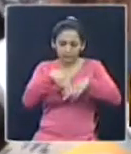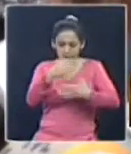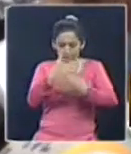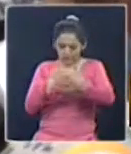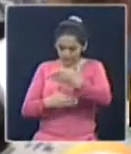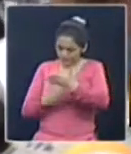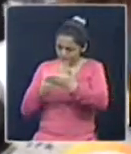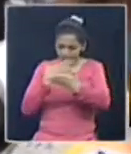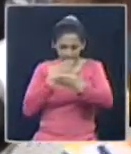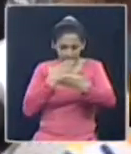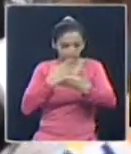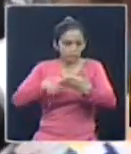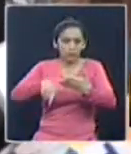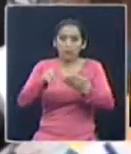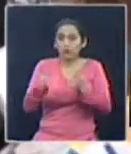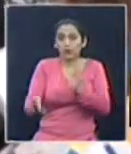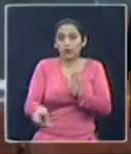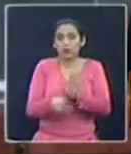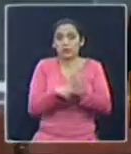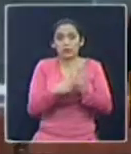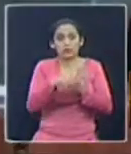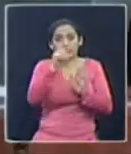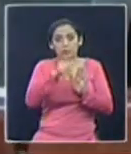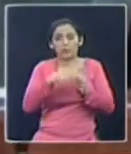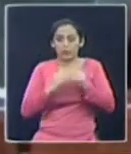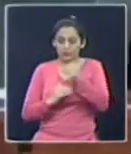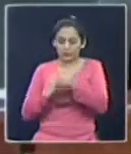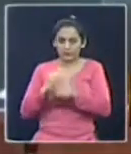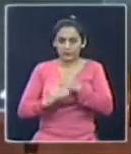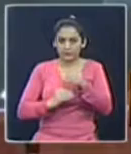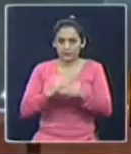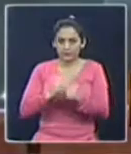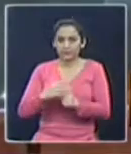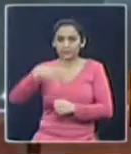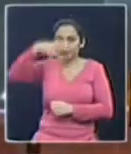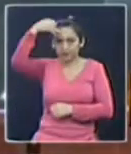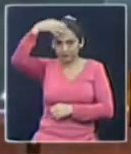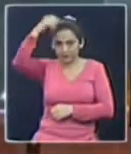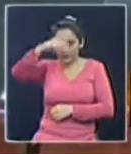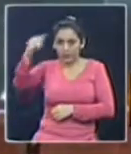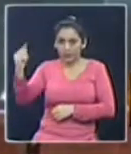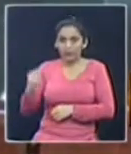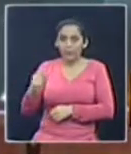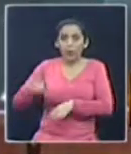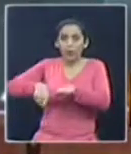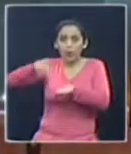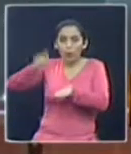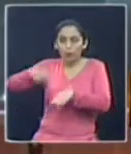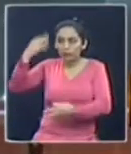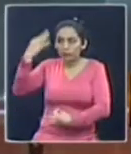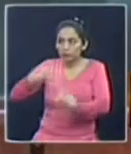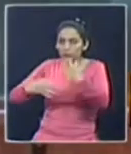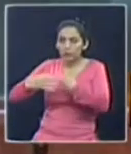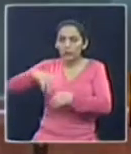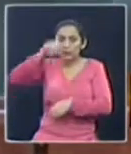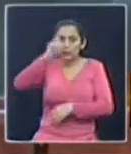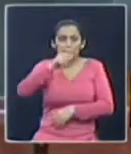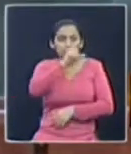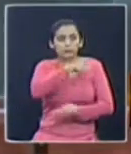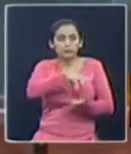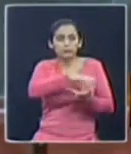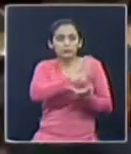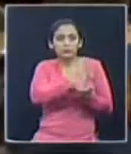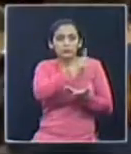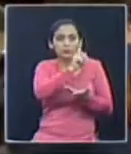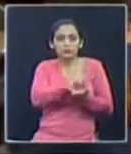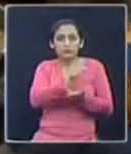y darle el procedimiento que la ley determina. Para procesar judicialmente al segundo mandatario se requiere retirarle el fuero de corte que lo